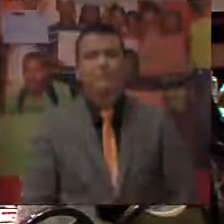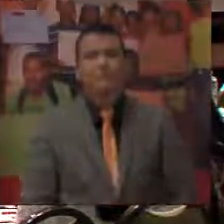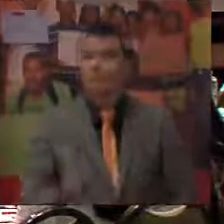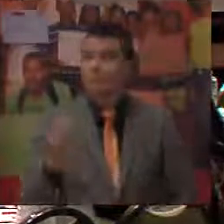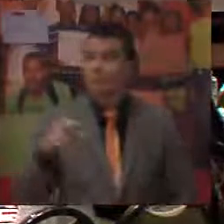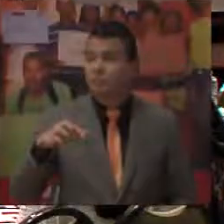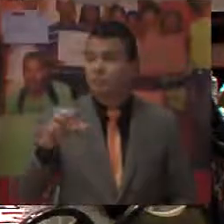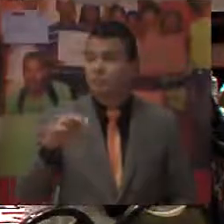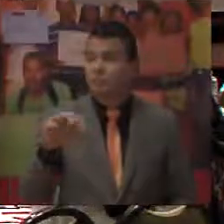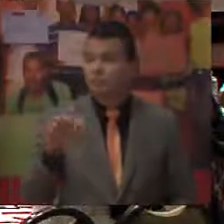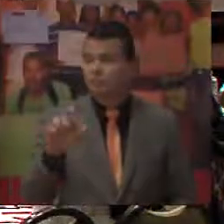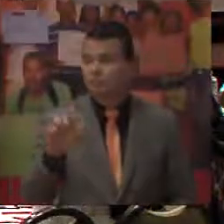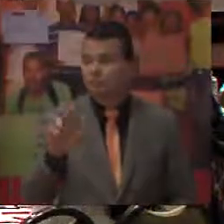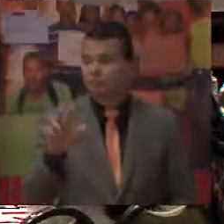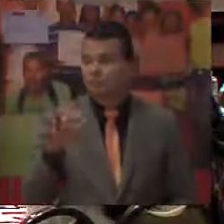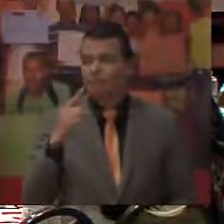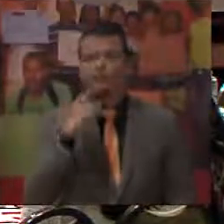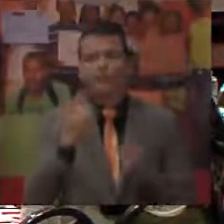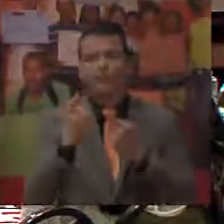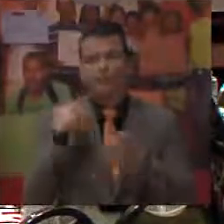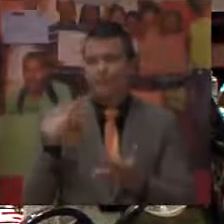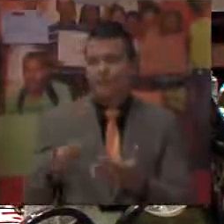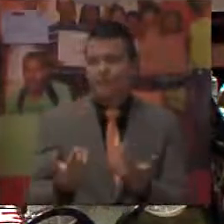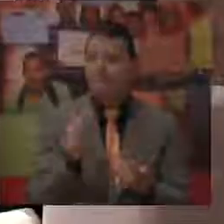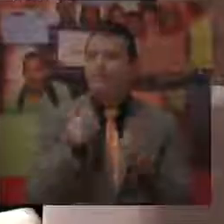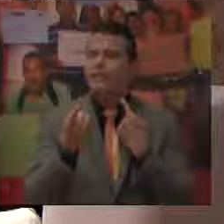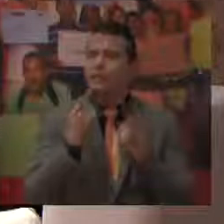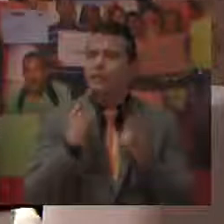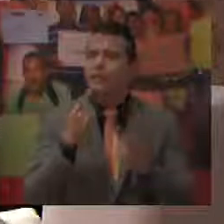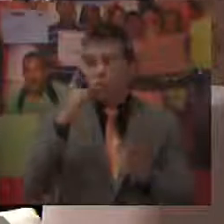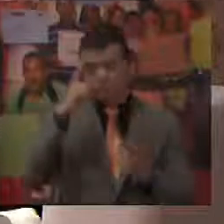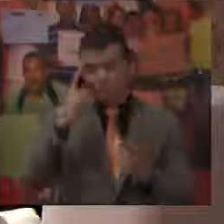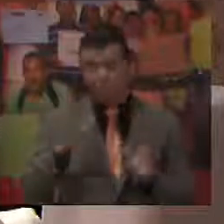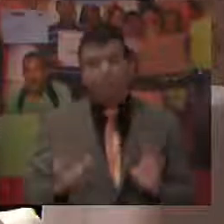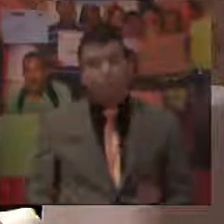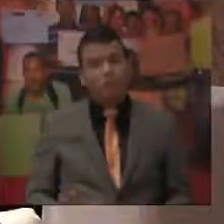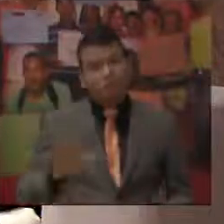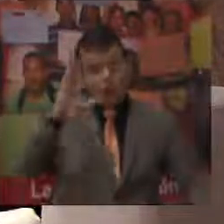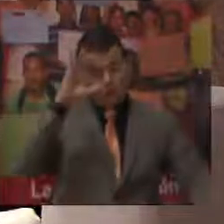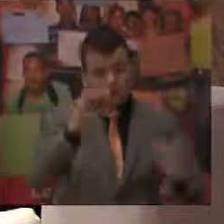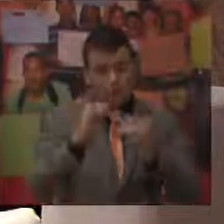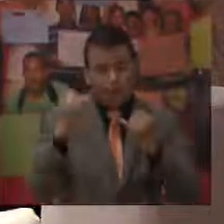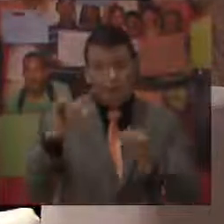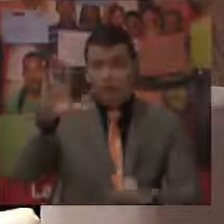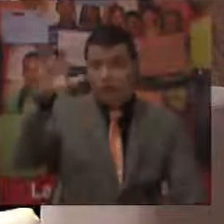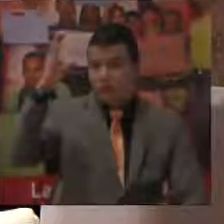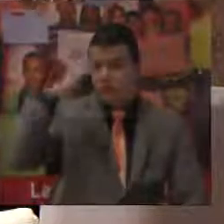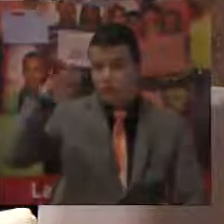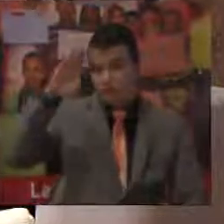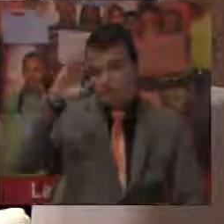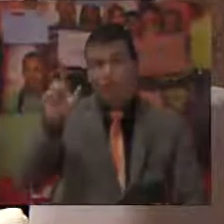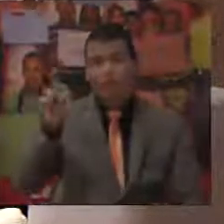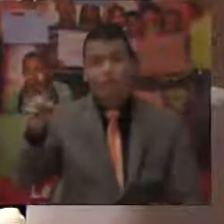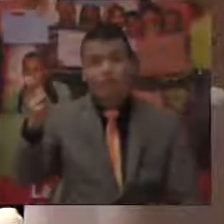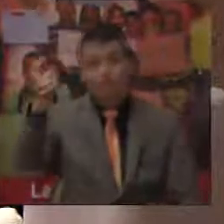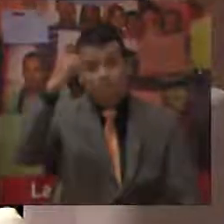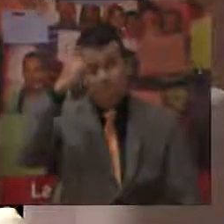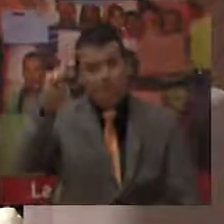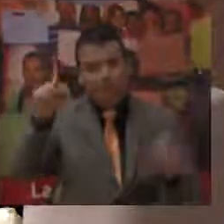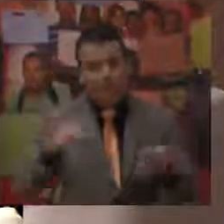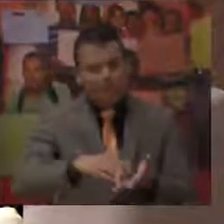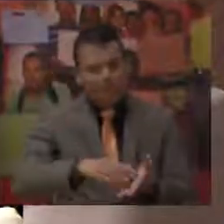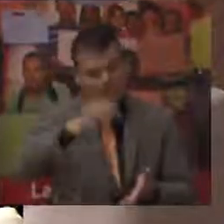Doctor Peñafort, de acuerdo a lo que hemos conversado hasta el momento, sin duda alguna, lo que se pacte en La Habana tendrá que tener en cuenta estas